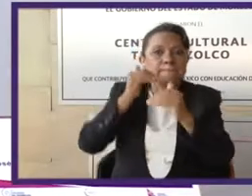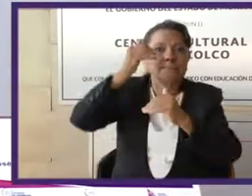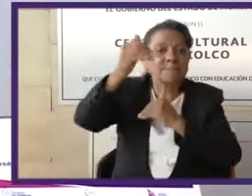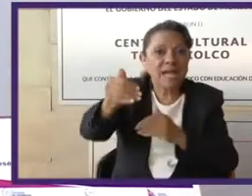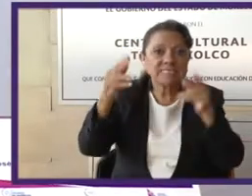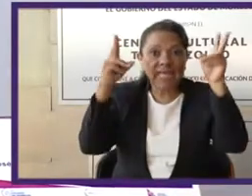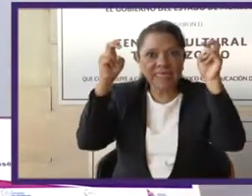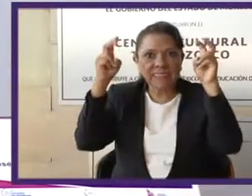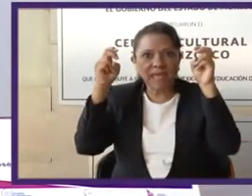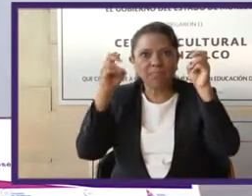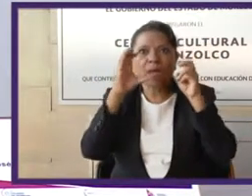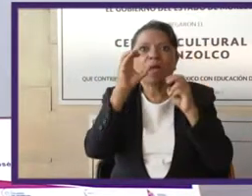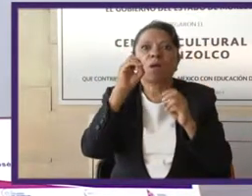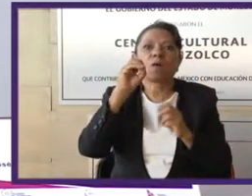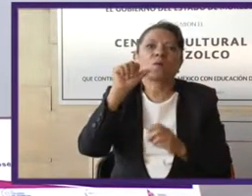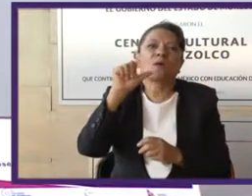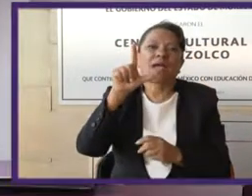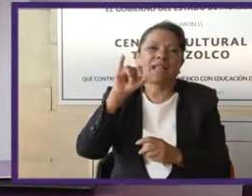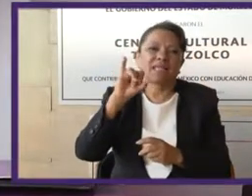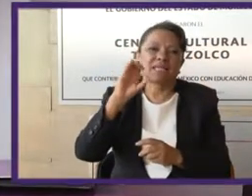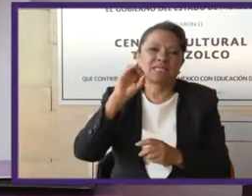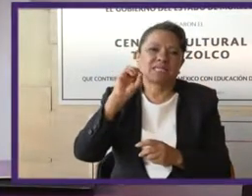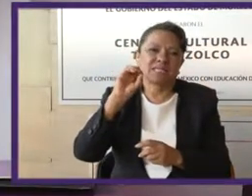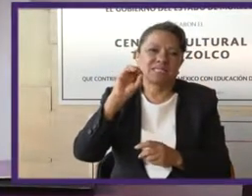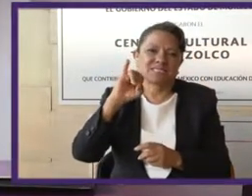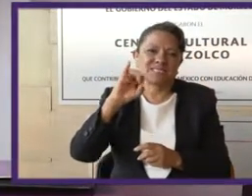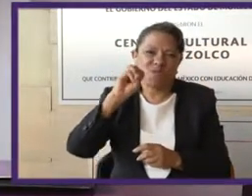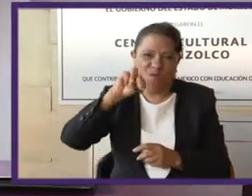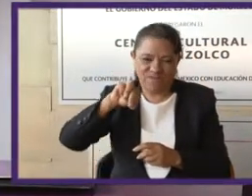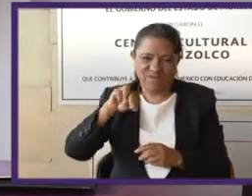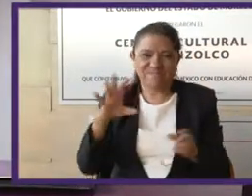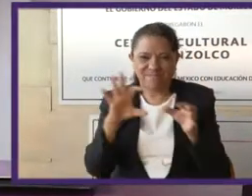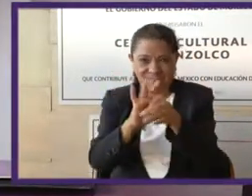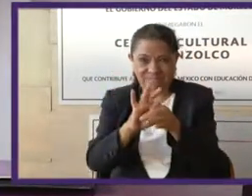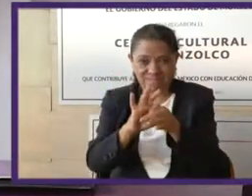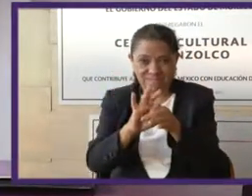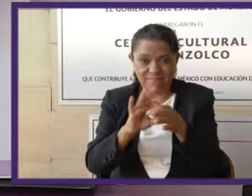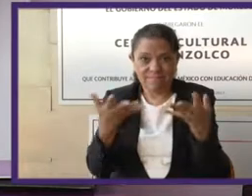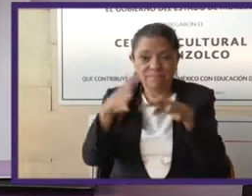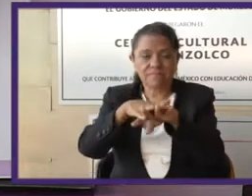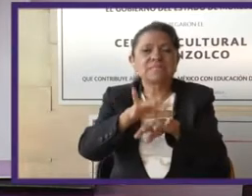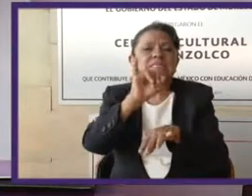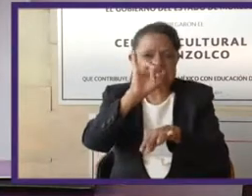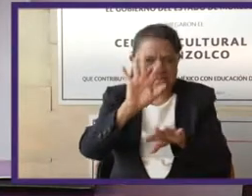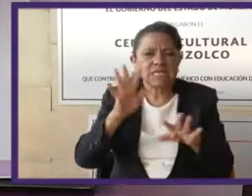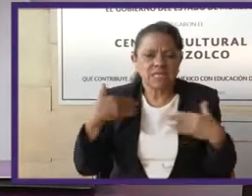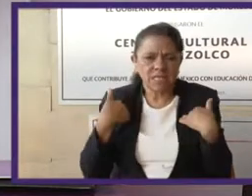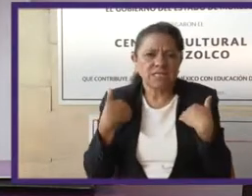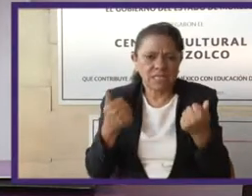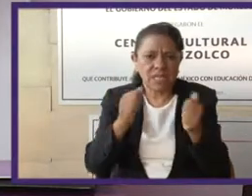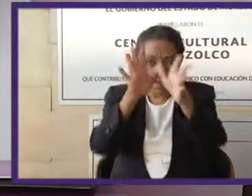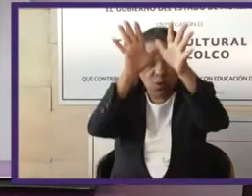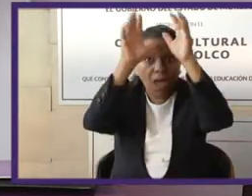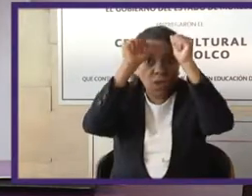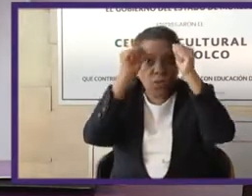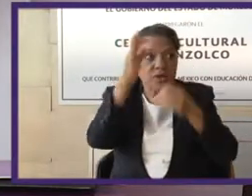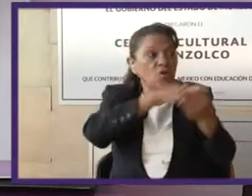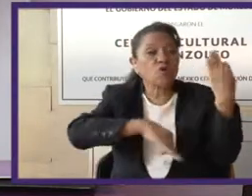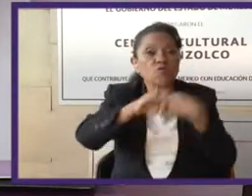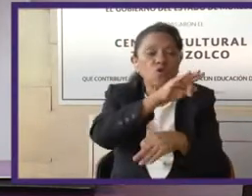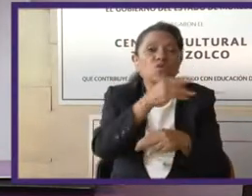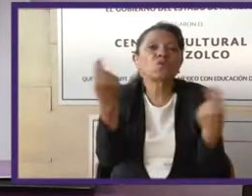de coalición. Estoy de acuerdo con todos ustedes en el sentido de que tenemos que buscar una alternativa que permita que